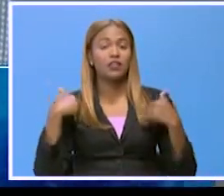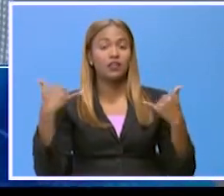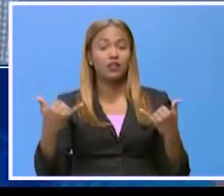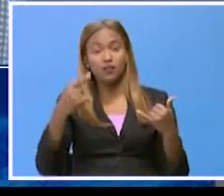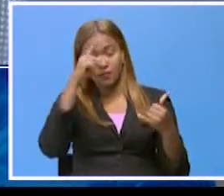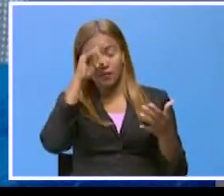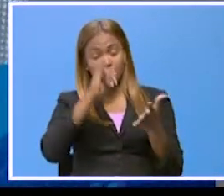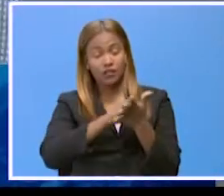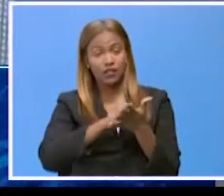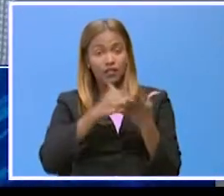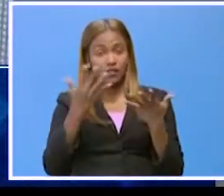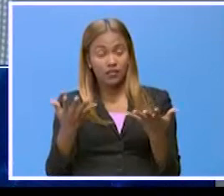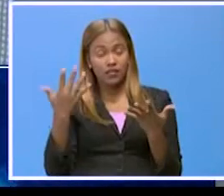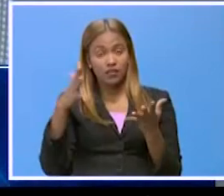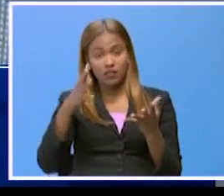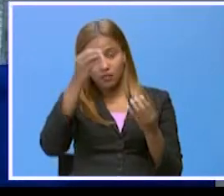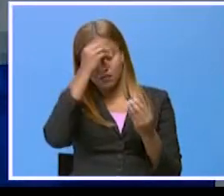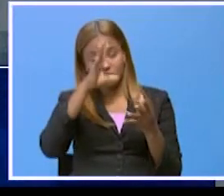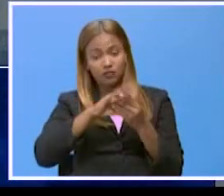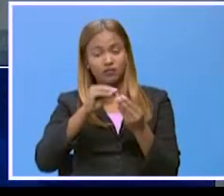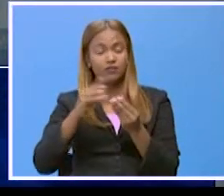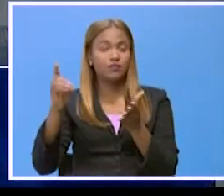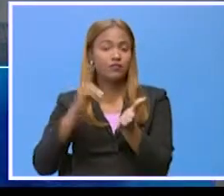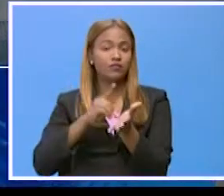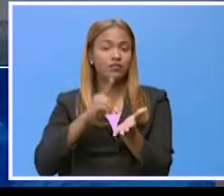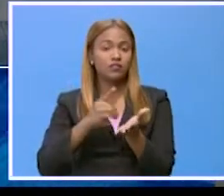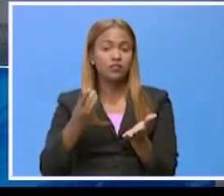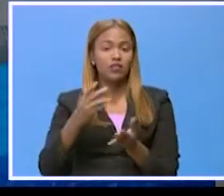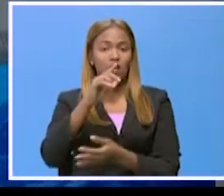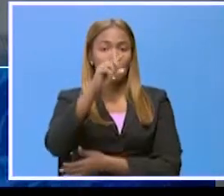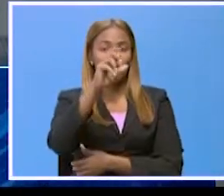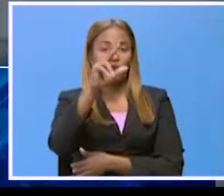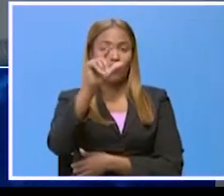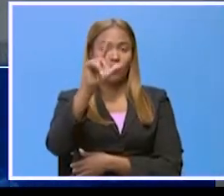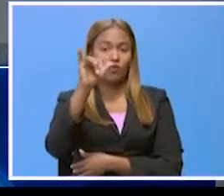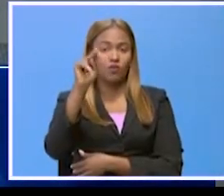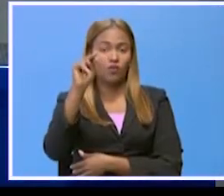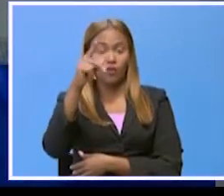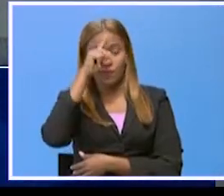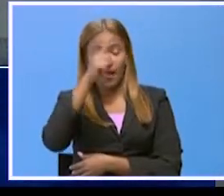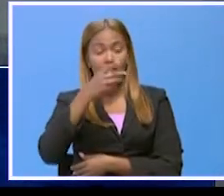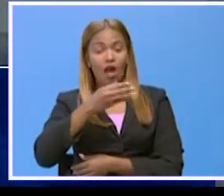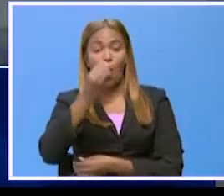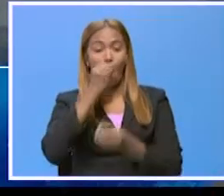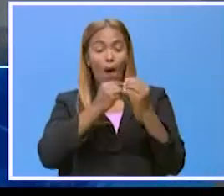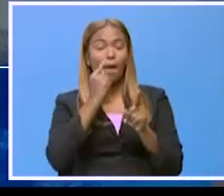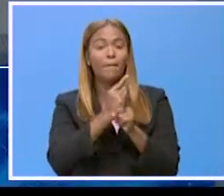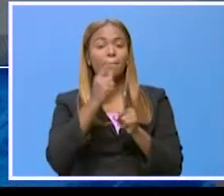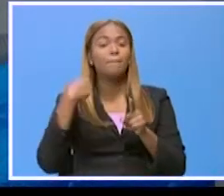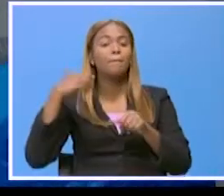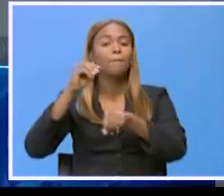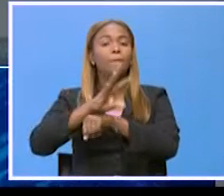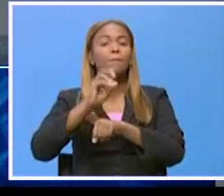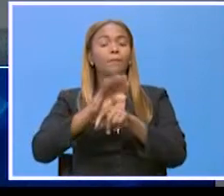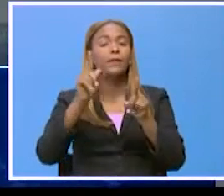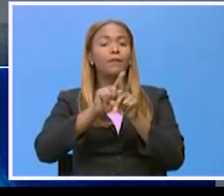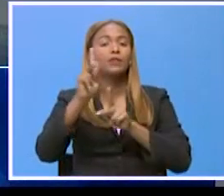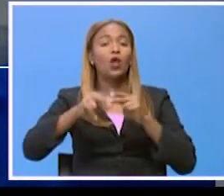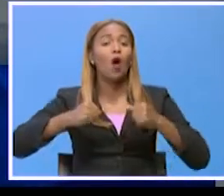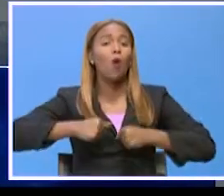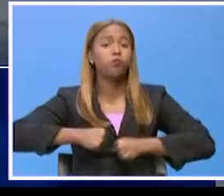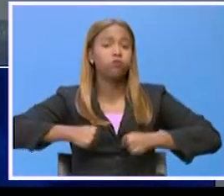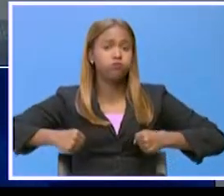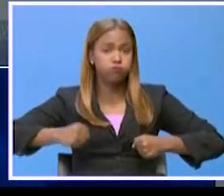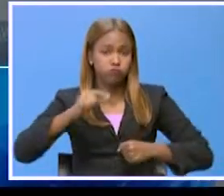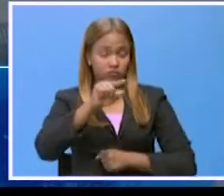por el costado y como habrá dado i le hacemos llamados también a los dos besos un